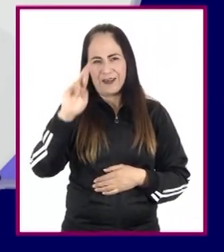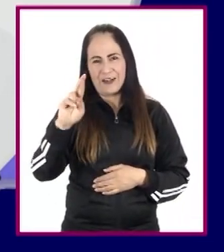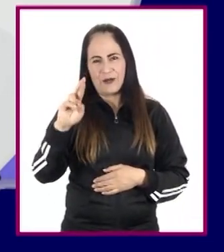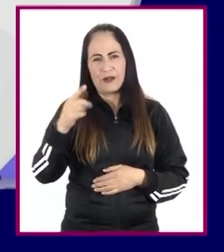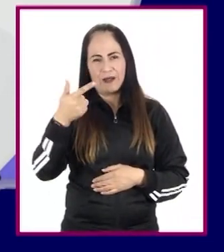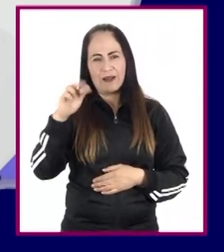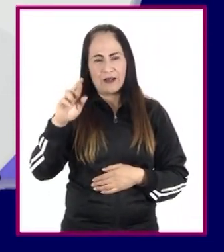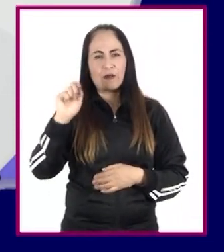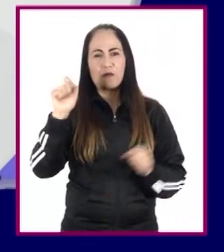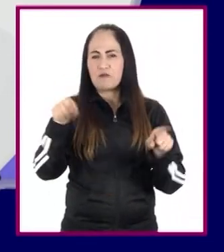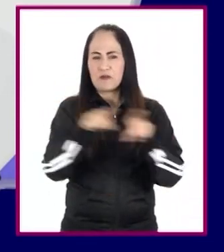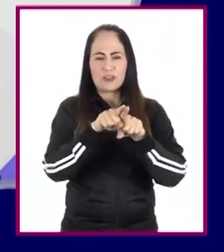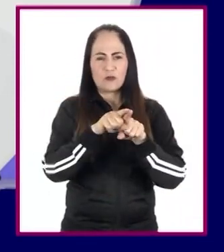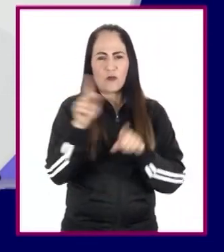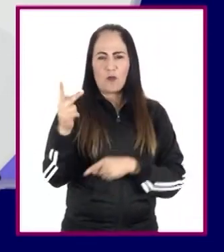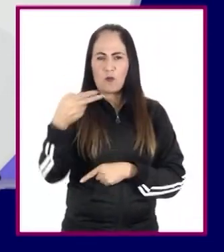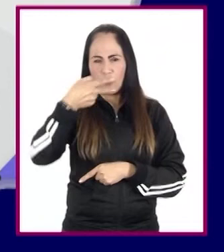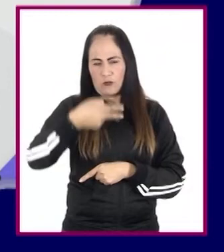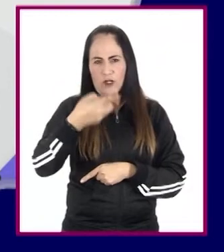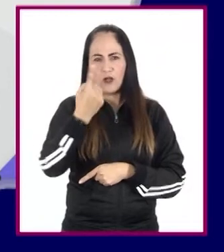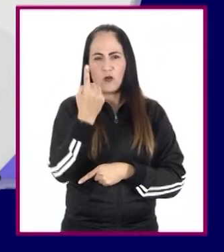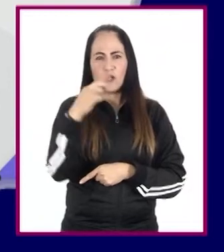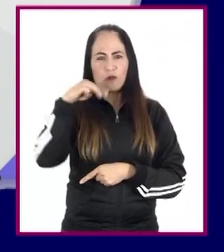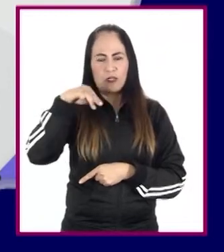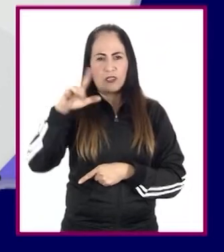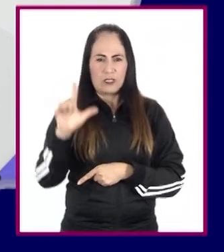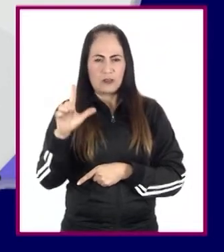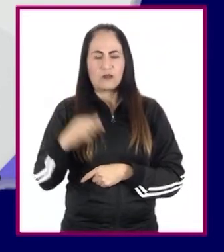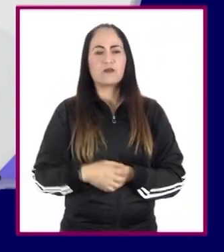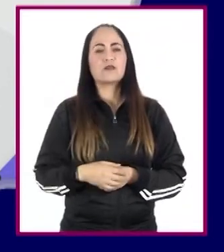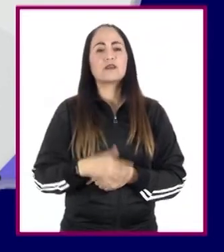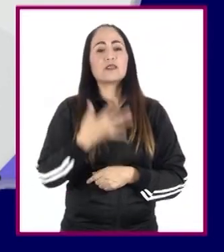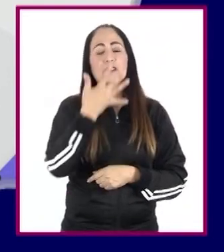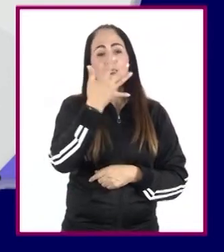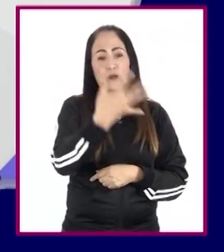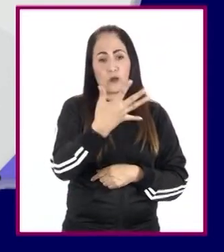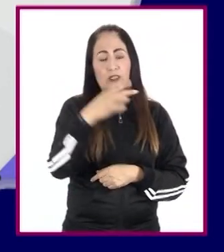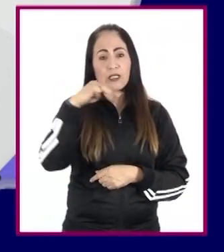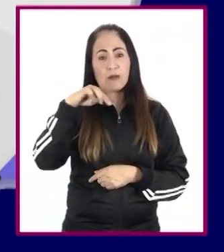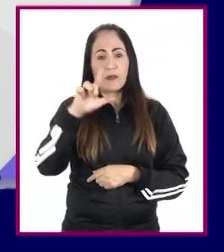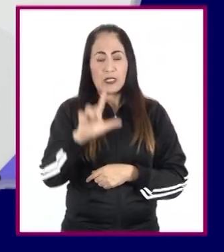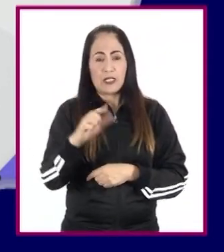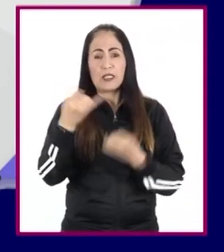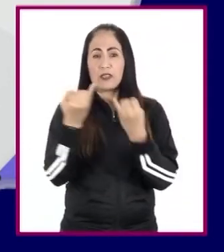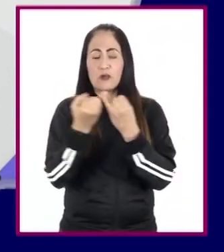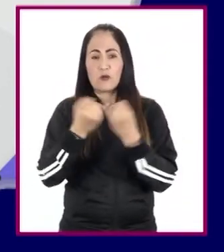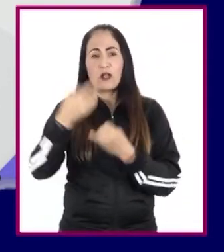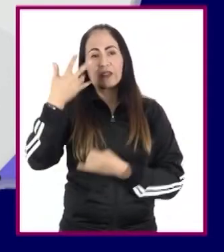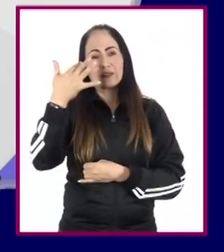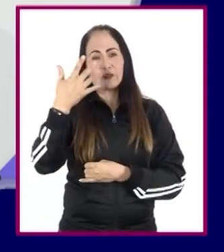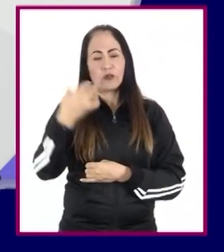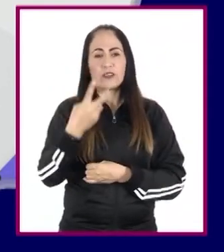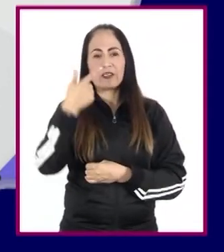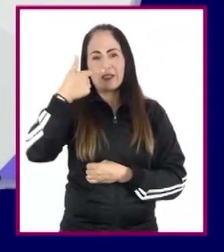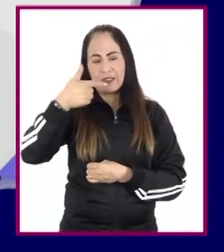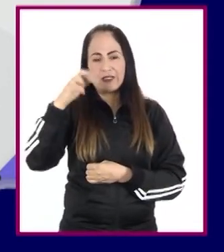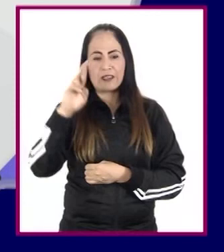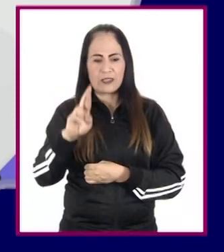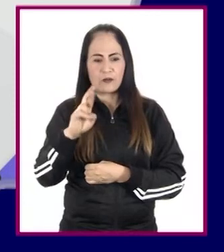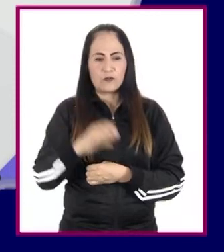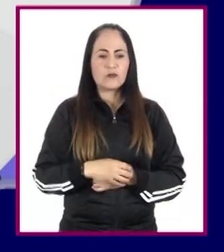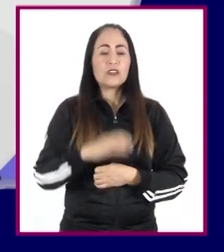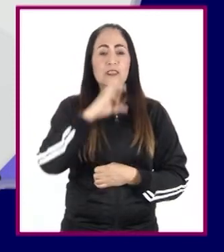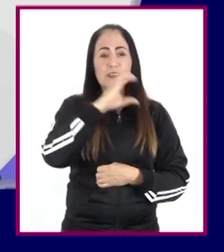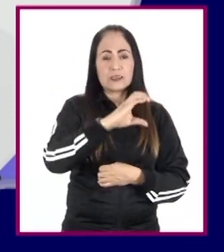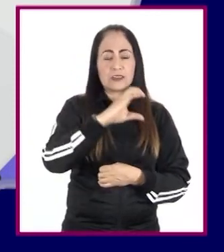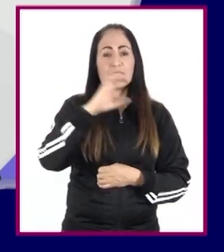Esto facilita nuestros cálculos porque 50 mililitros de agua tienen una masa de 50 gramos. CE representa el calor específico